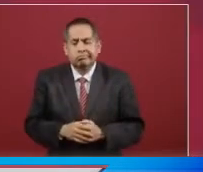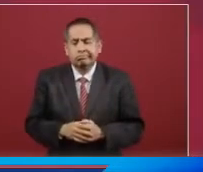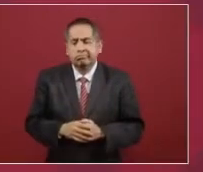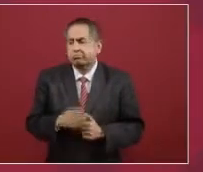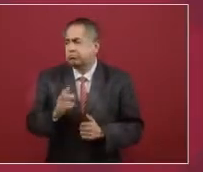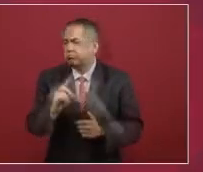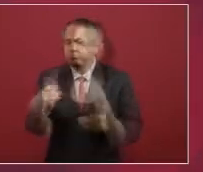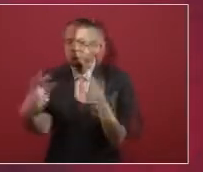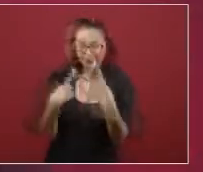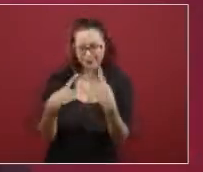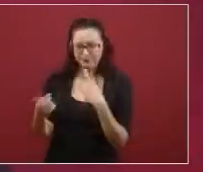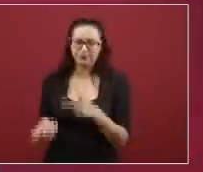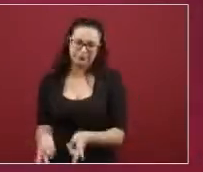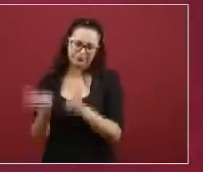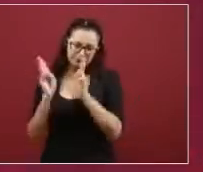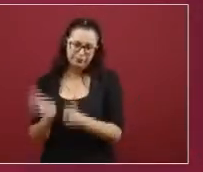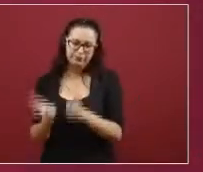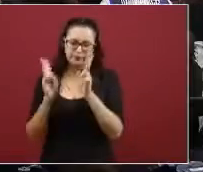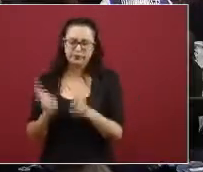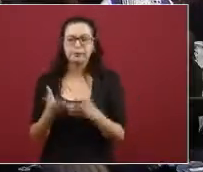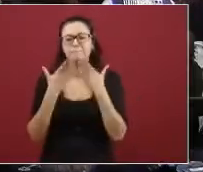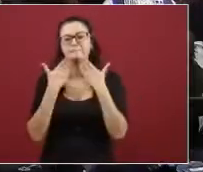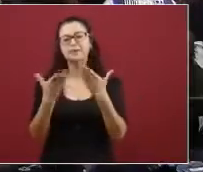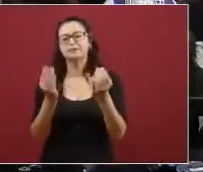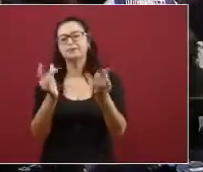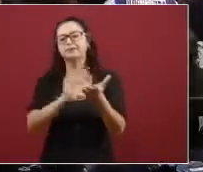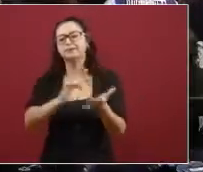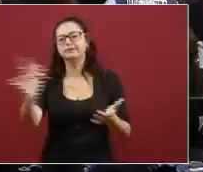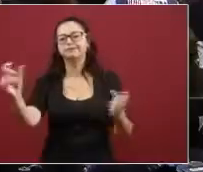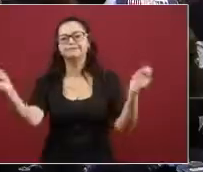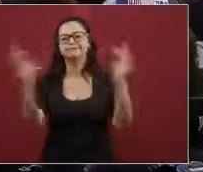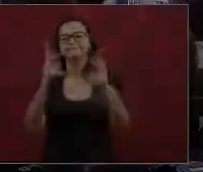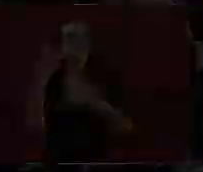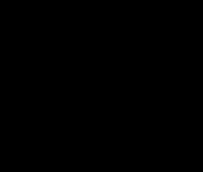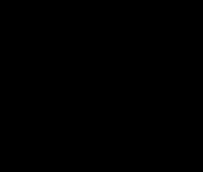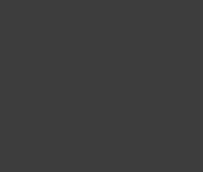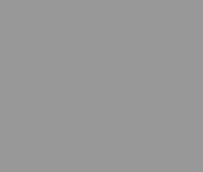interés. Adelante. Muy bien, muchas gracias. Nos vemos mañana.